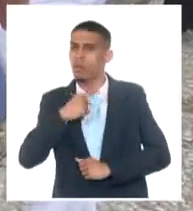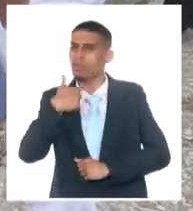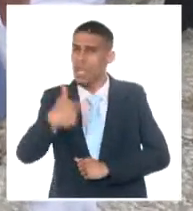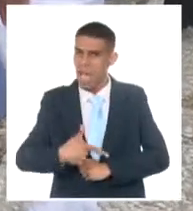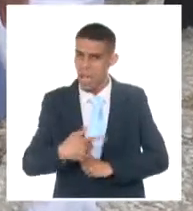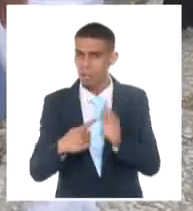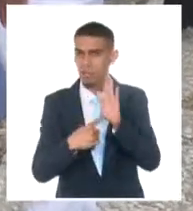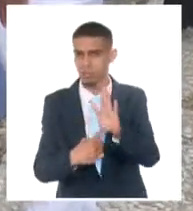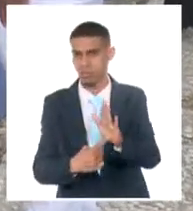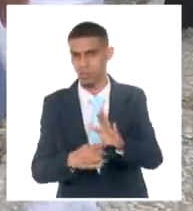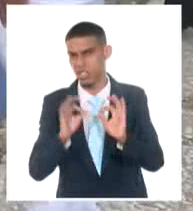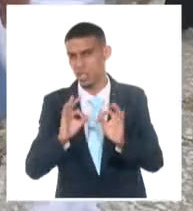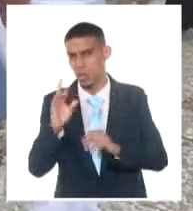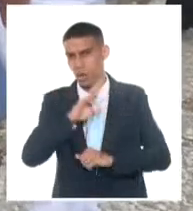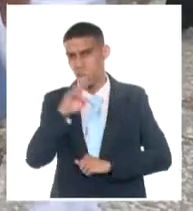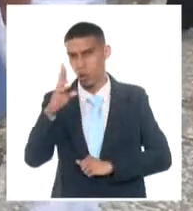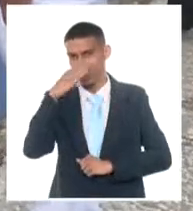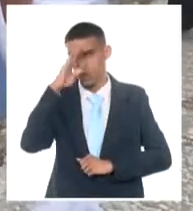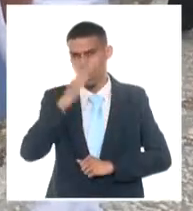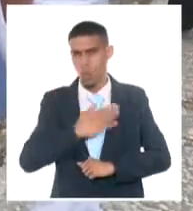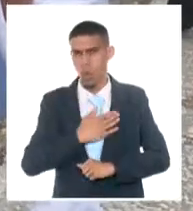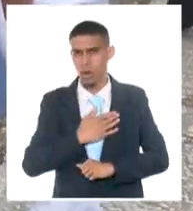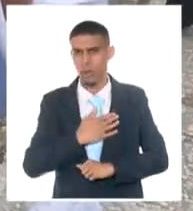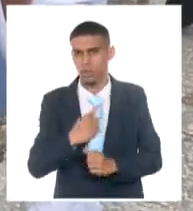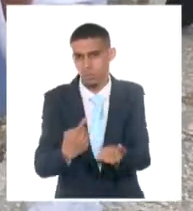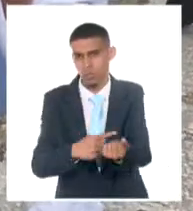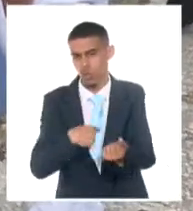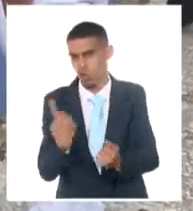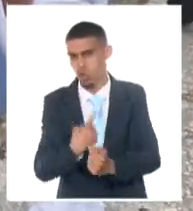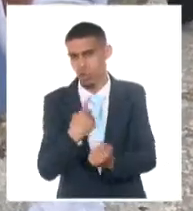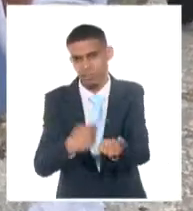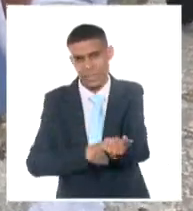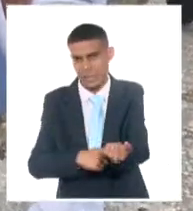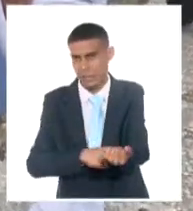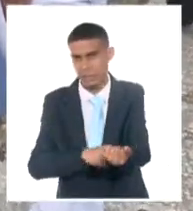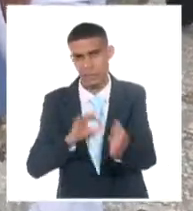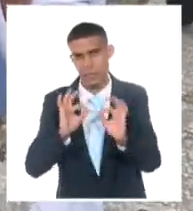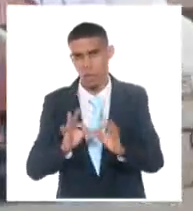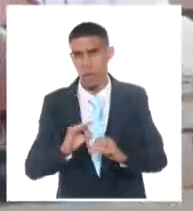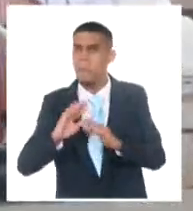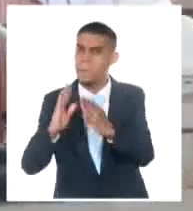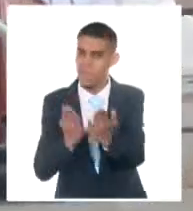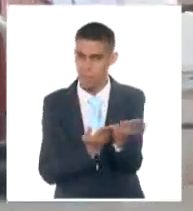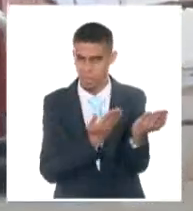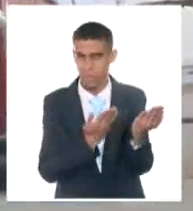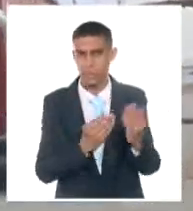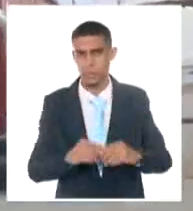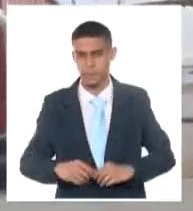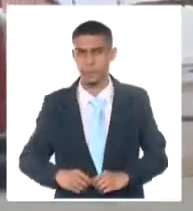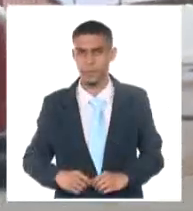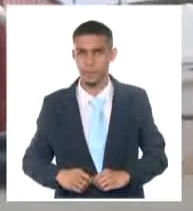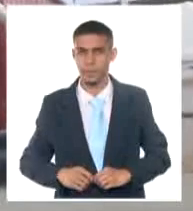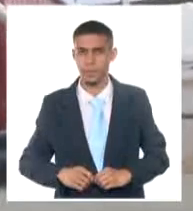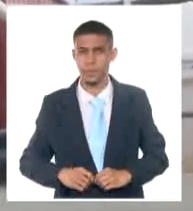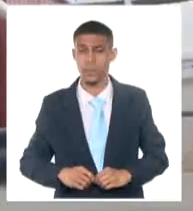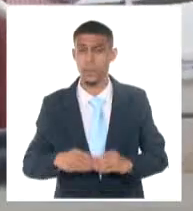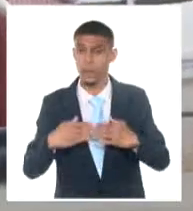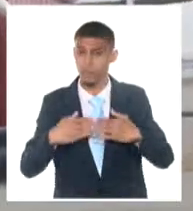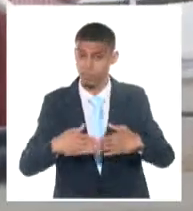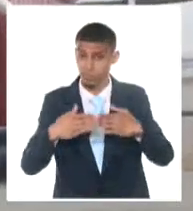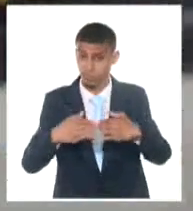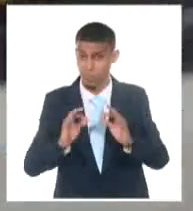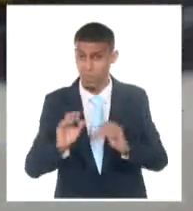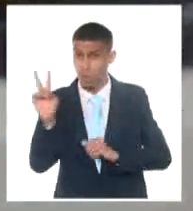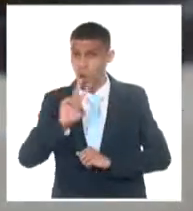todo revolucionario, que lo llevamos en las venas, mi capitán de navío. Bienvenido a esta tierra. Los marinos venezolanos cumplirán